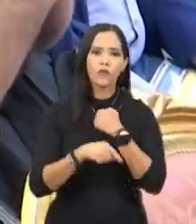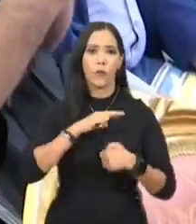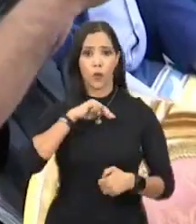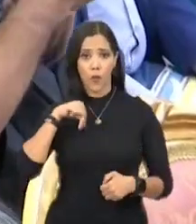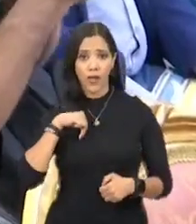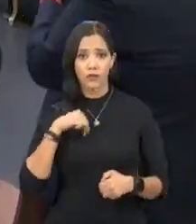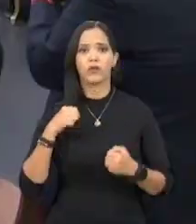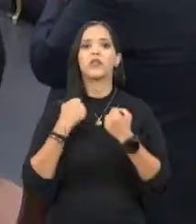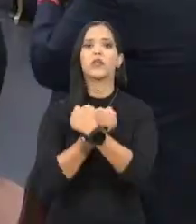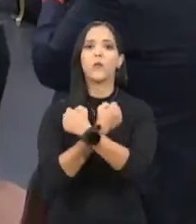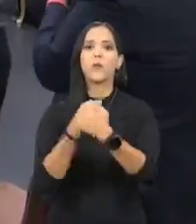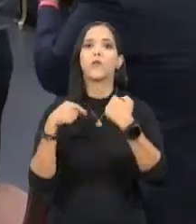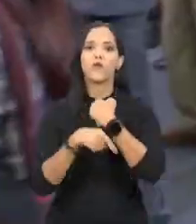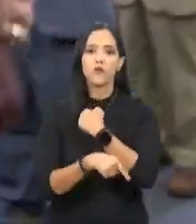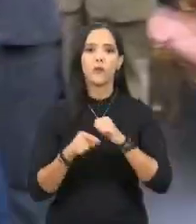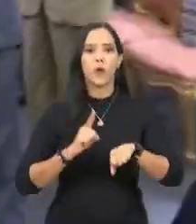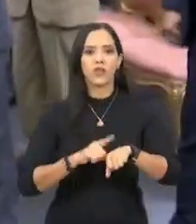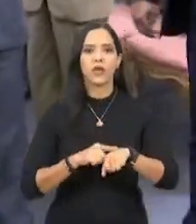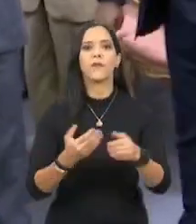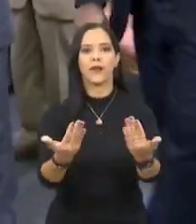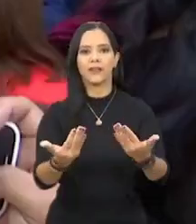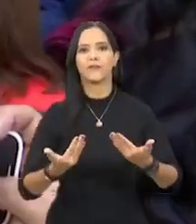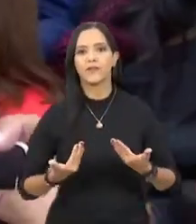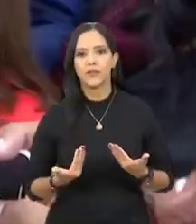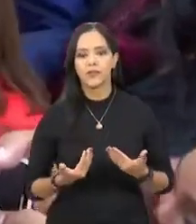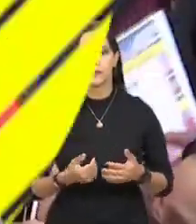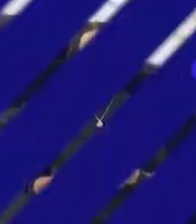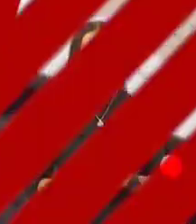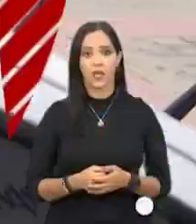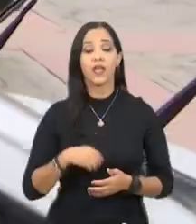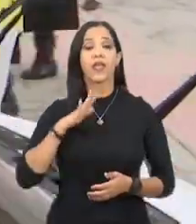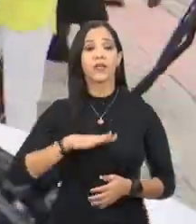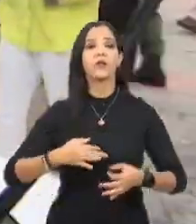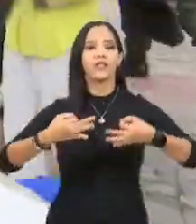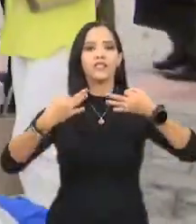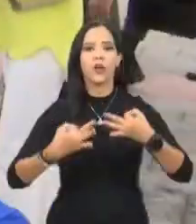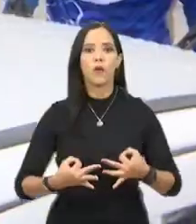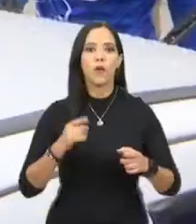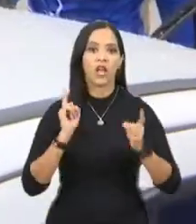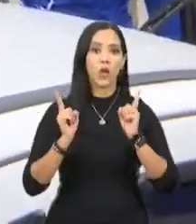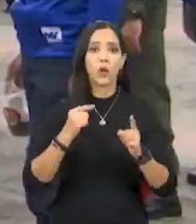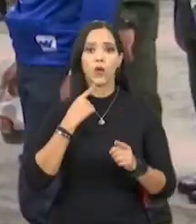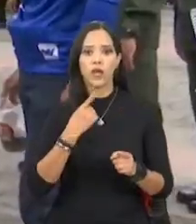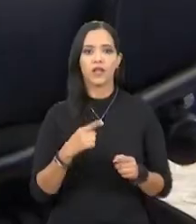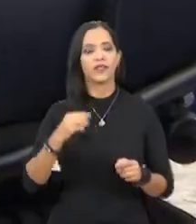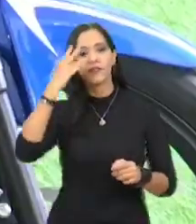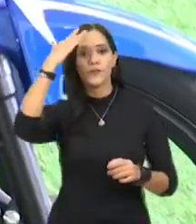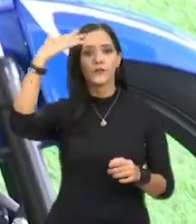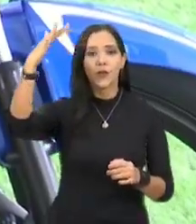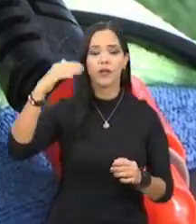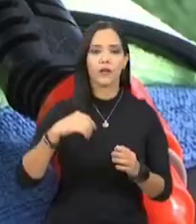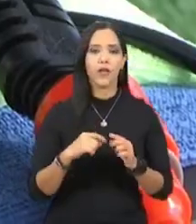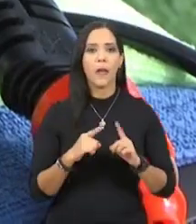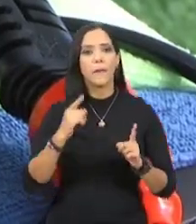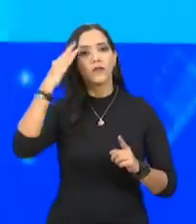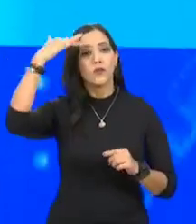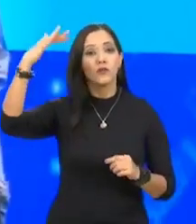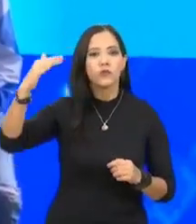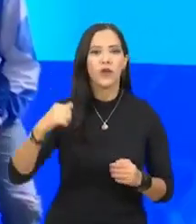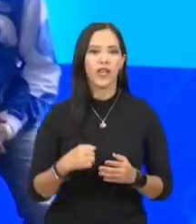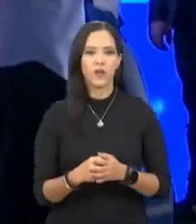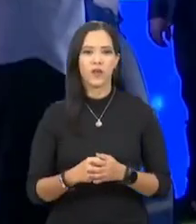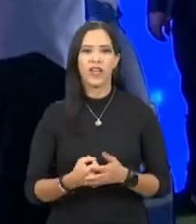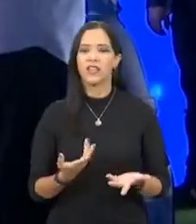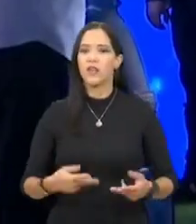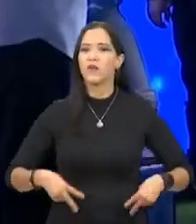lo nuestro y de amor profundo por los tiempos que están por venir. Estoy seguro que algunos dirán que son sueños, pero son sueños